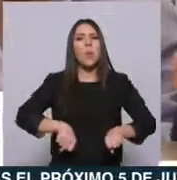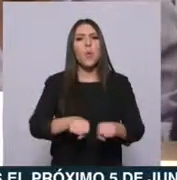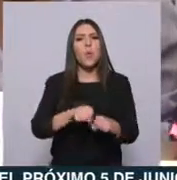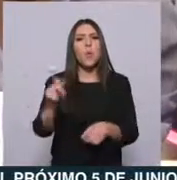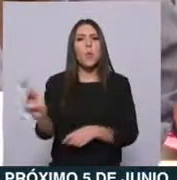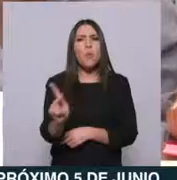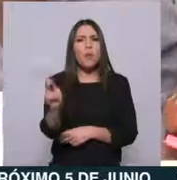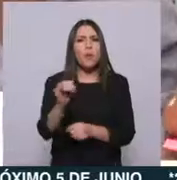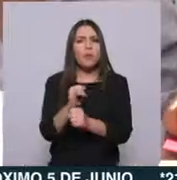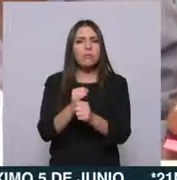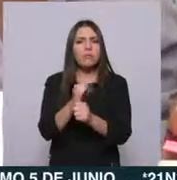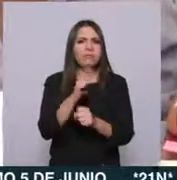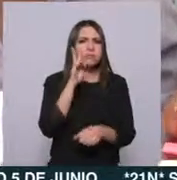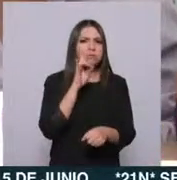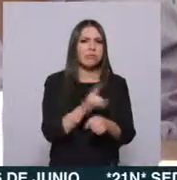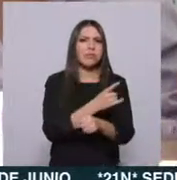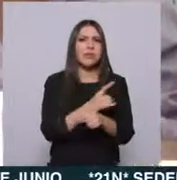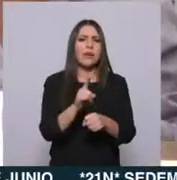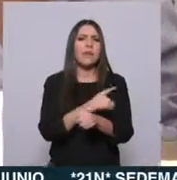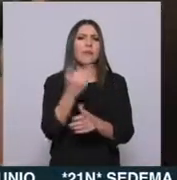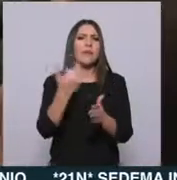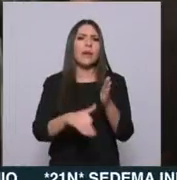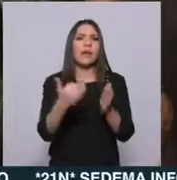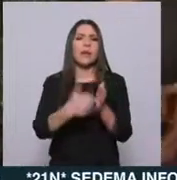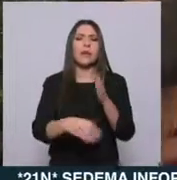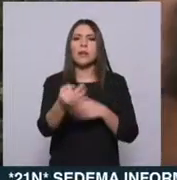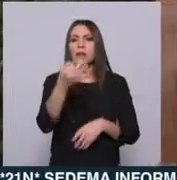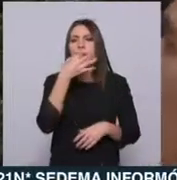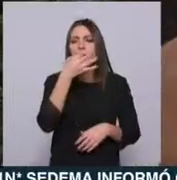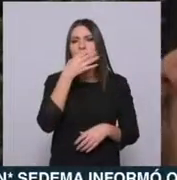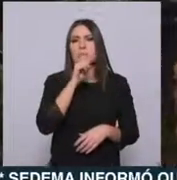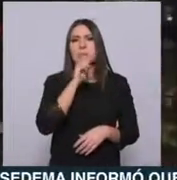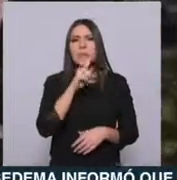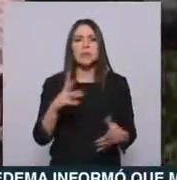auditorías ligadas al abasto de medicamento. Mariana Sánchez, 21 Noticias.